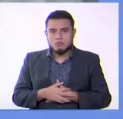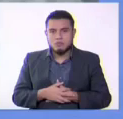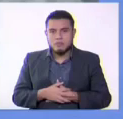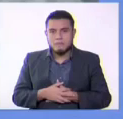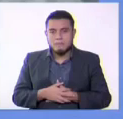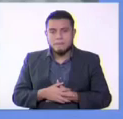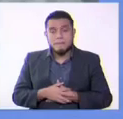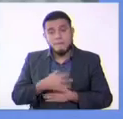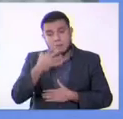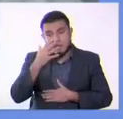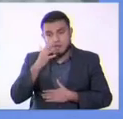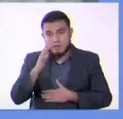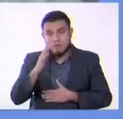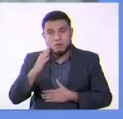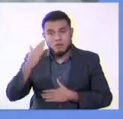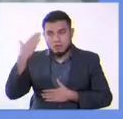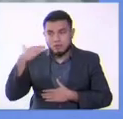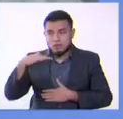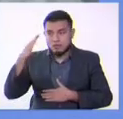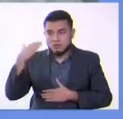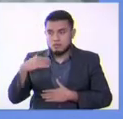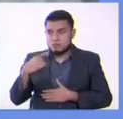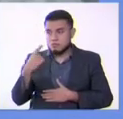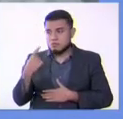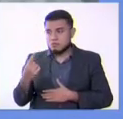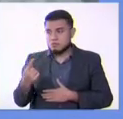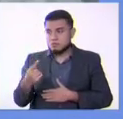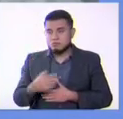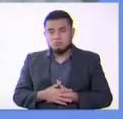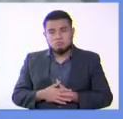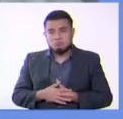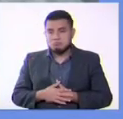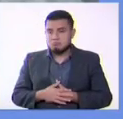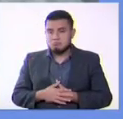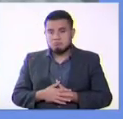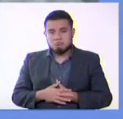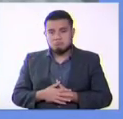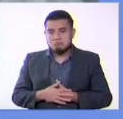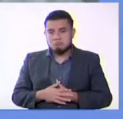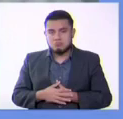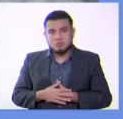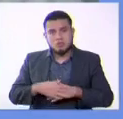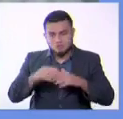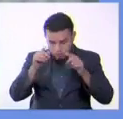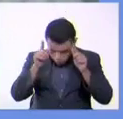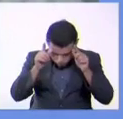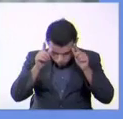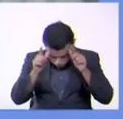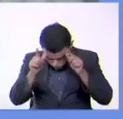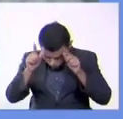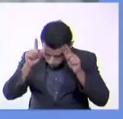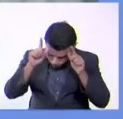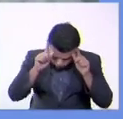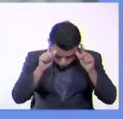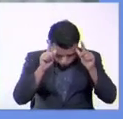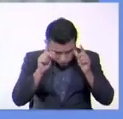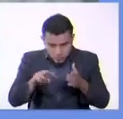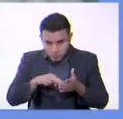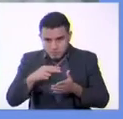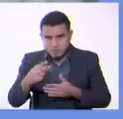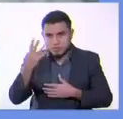por ejemplo las tradiciones, ya sea el torito pinto, el Día de la